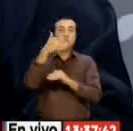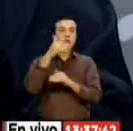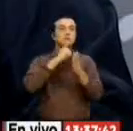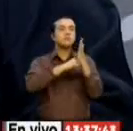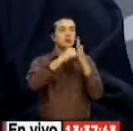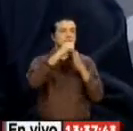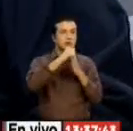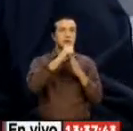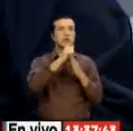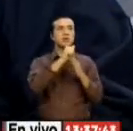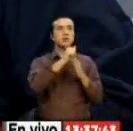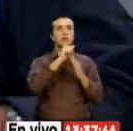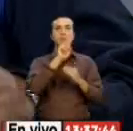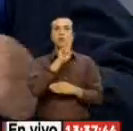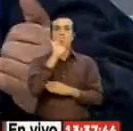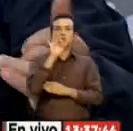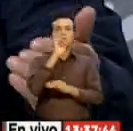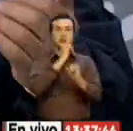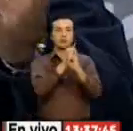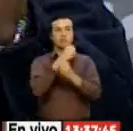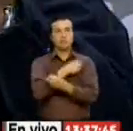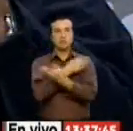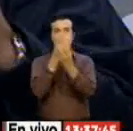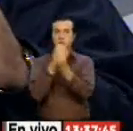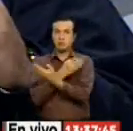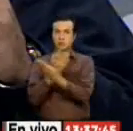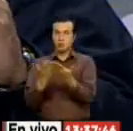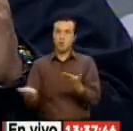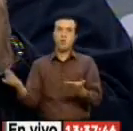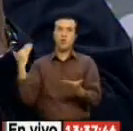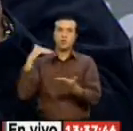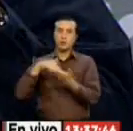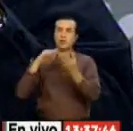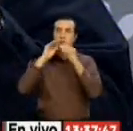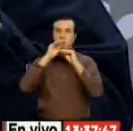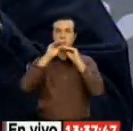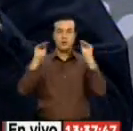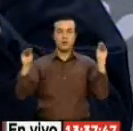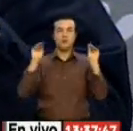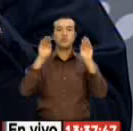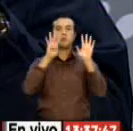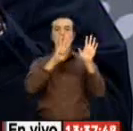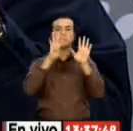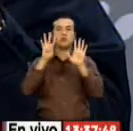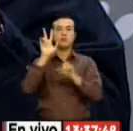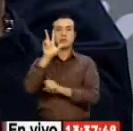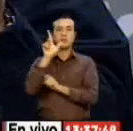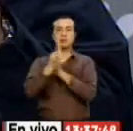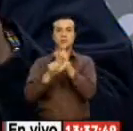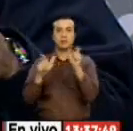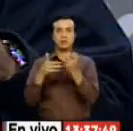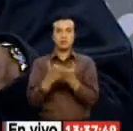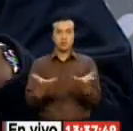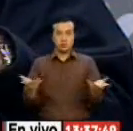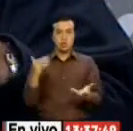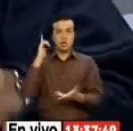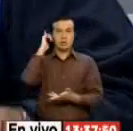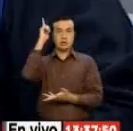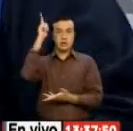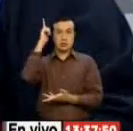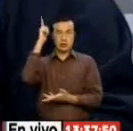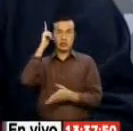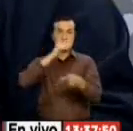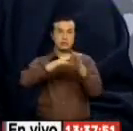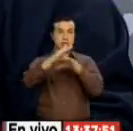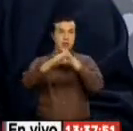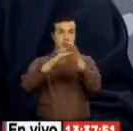con las 49 instituciones, y la volvimos a poner en conocimiento con 993 personas líderes que se les